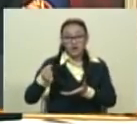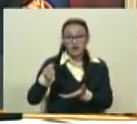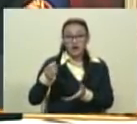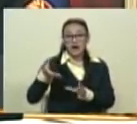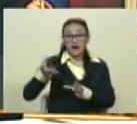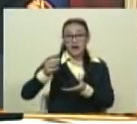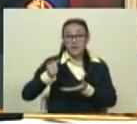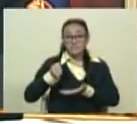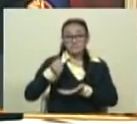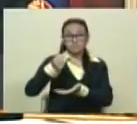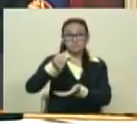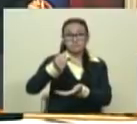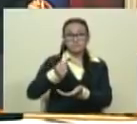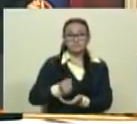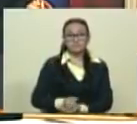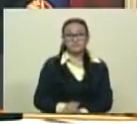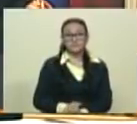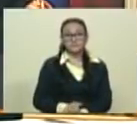CLAP.